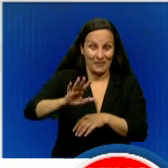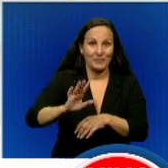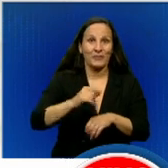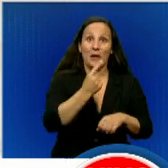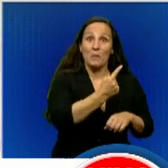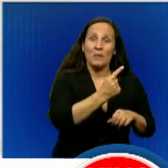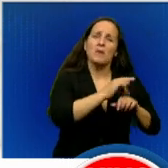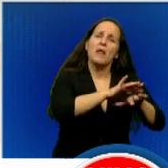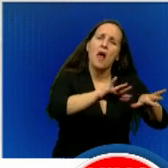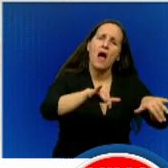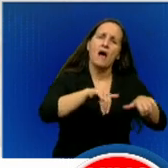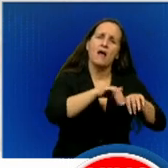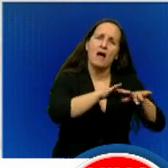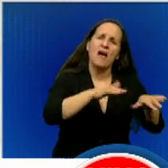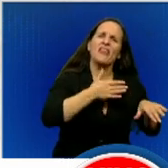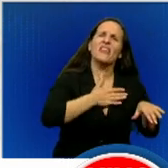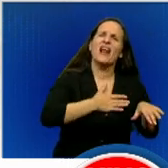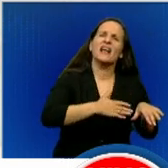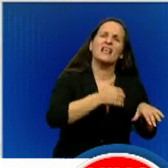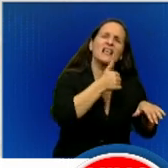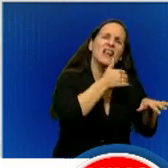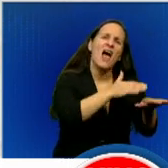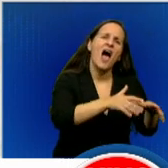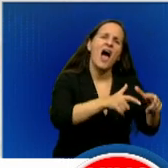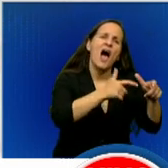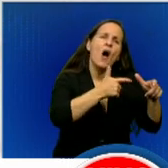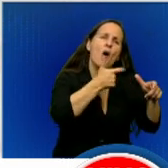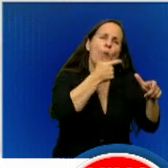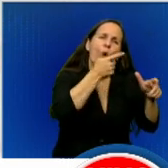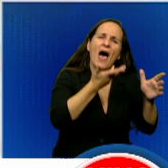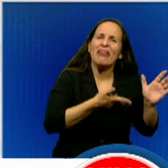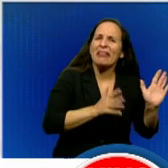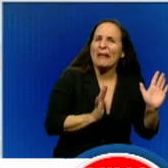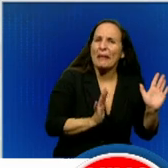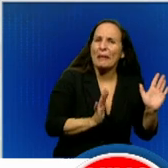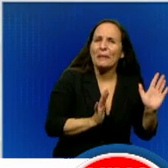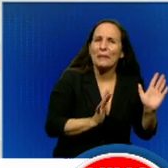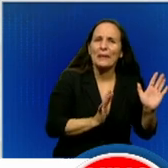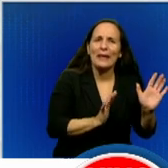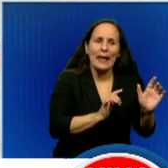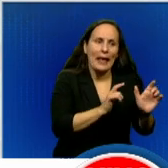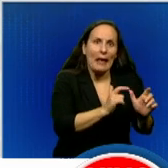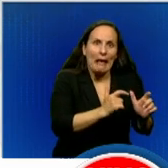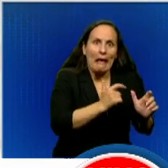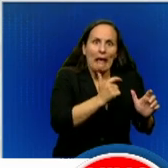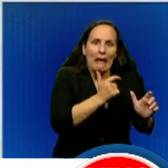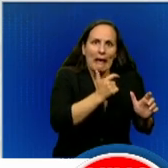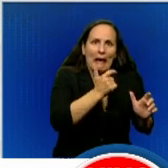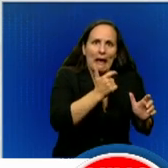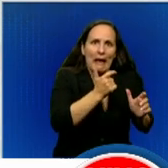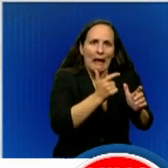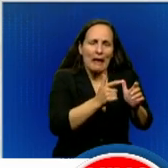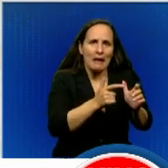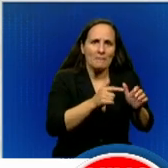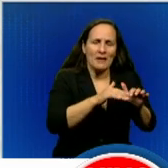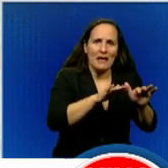rana nada tranquilamente en aguas tibias luego estas aguas comienzan a caldearse lo que le provoca algo de